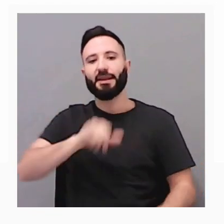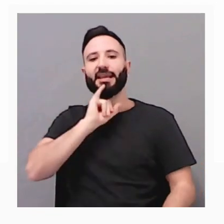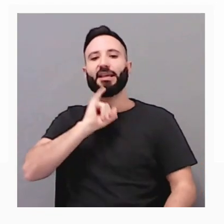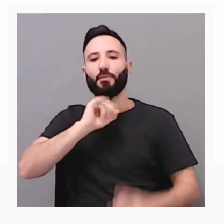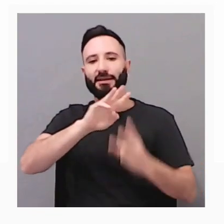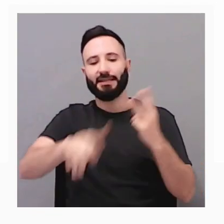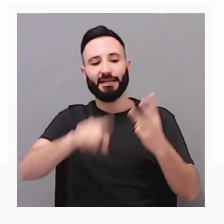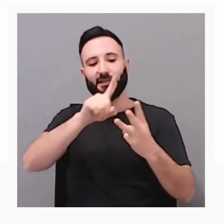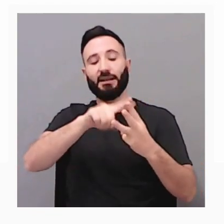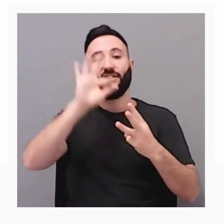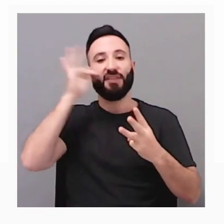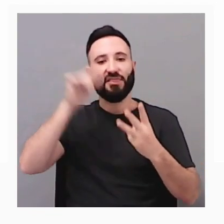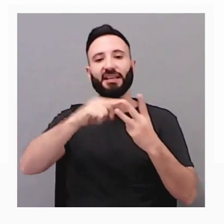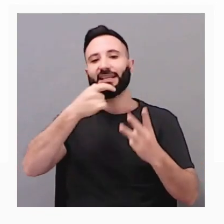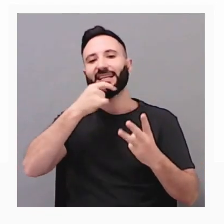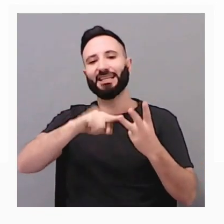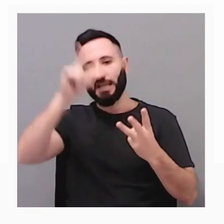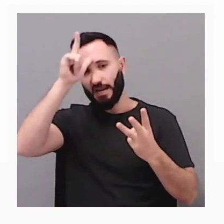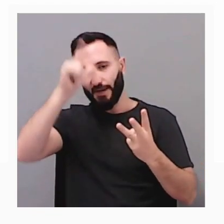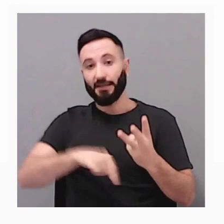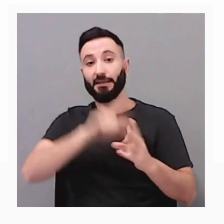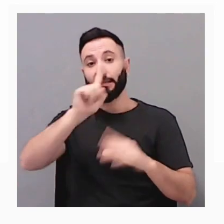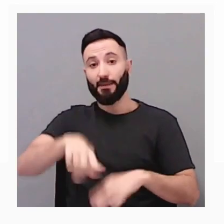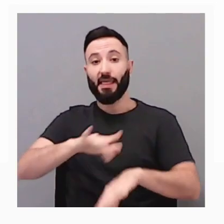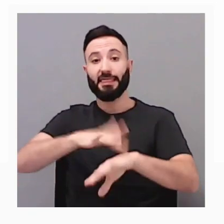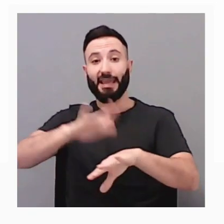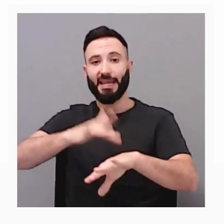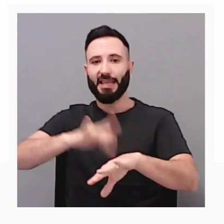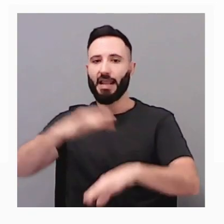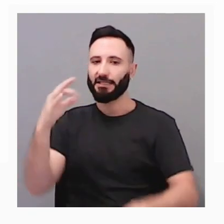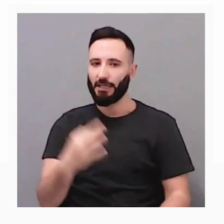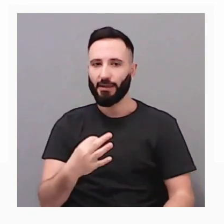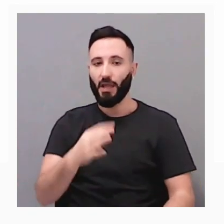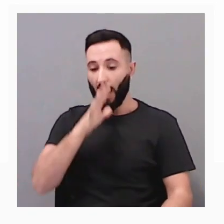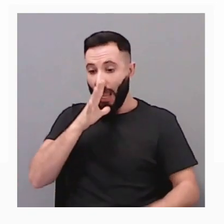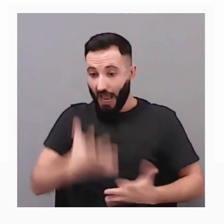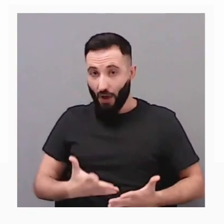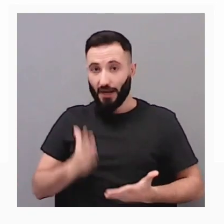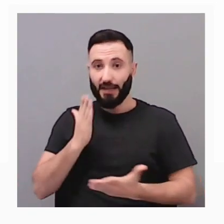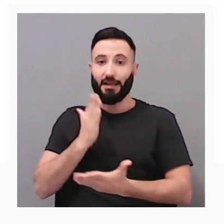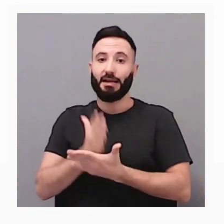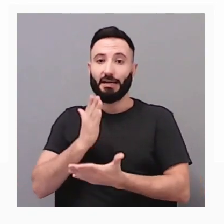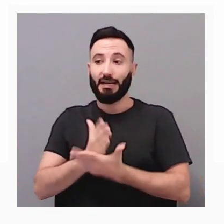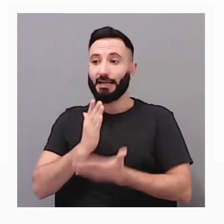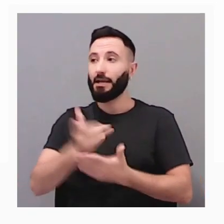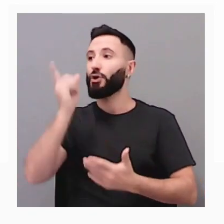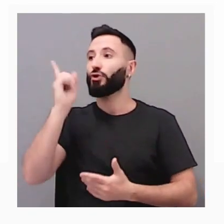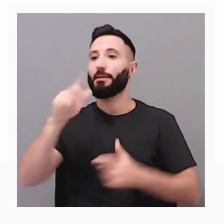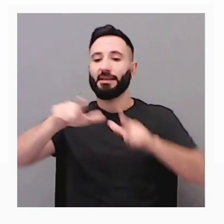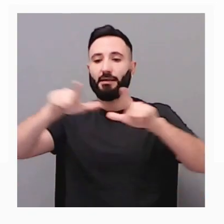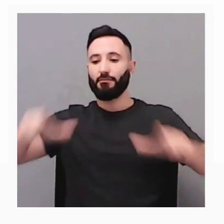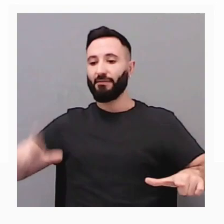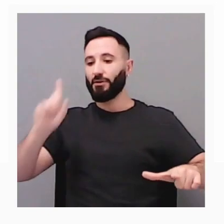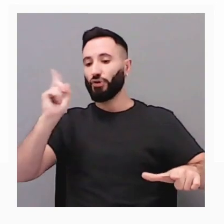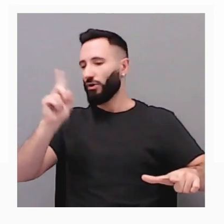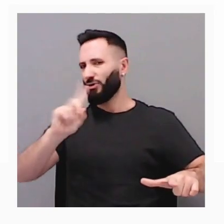inglés y alemán, y digitales, porque no podemos obviar que hoy día la clase no está localizada solo en Archidona, sino que